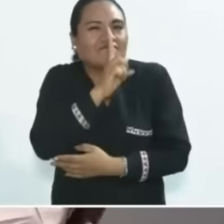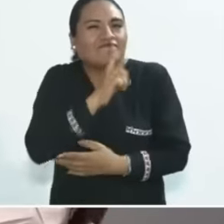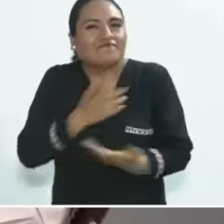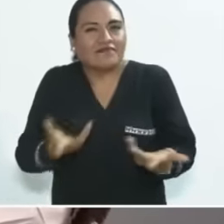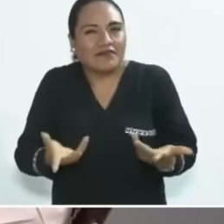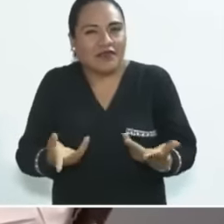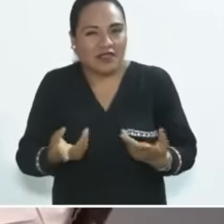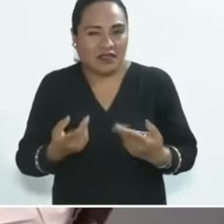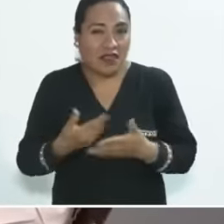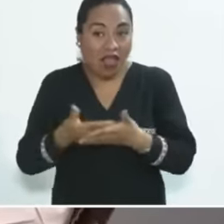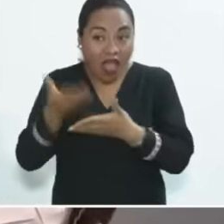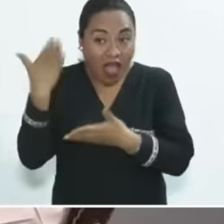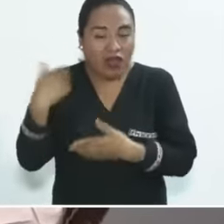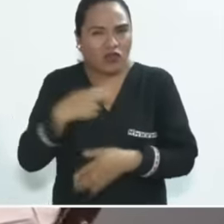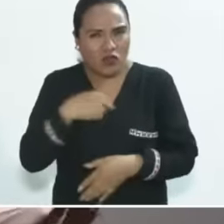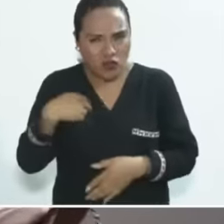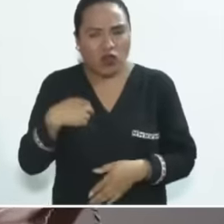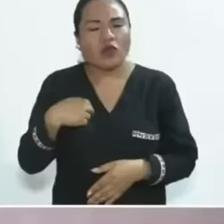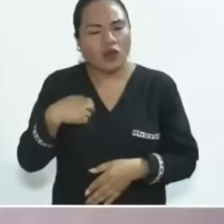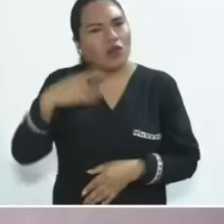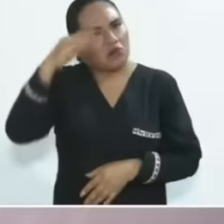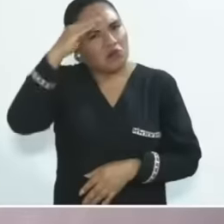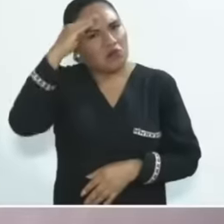sosteníamos desde entonces que no